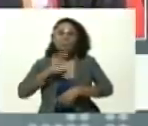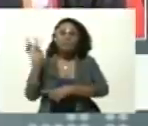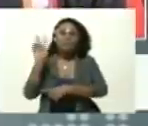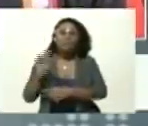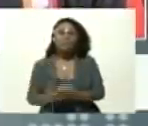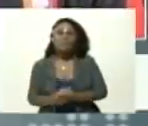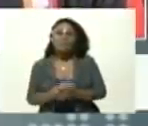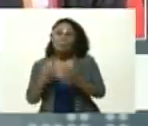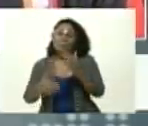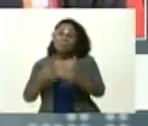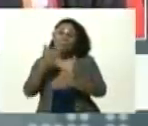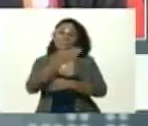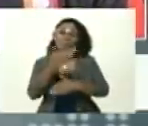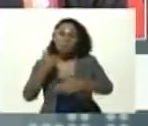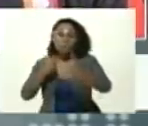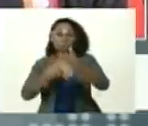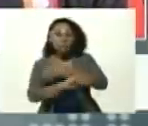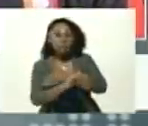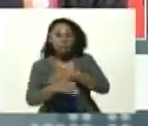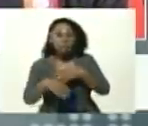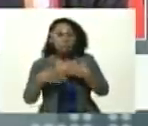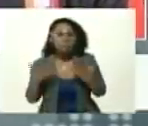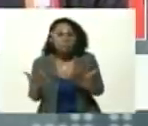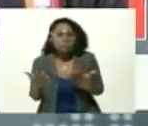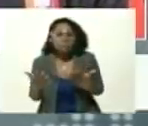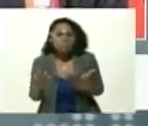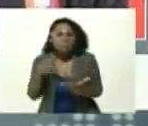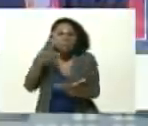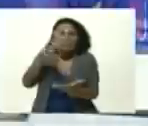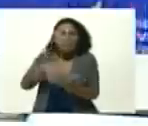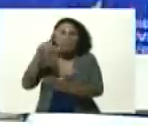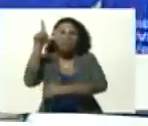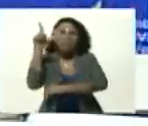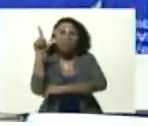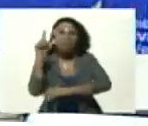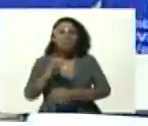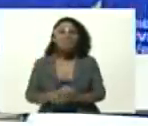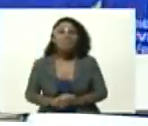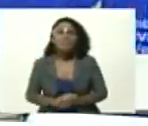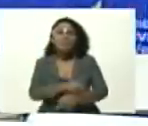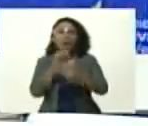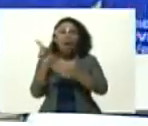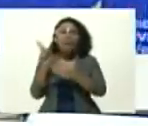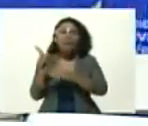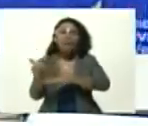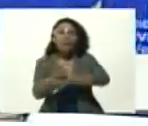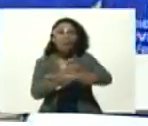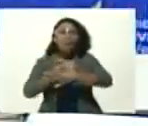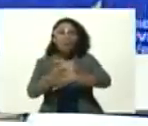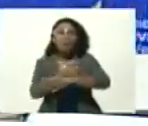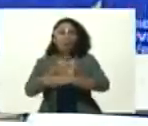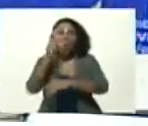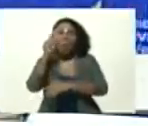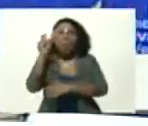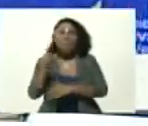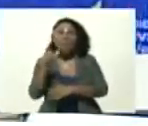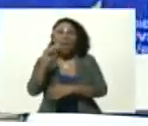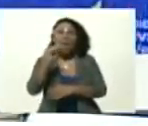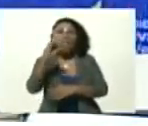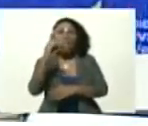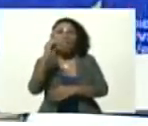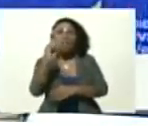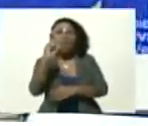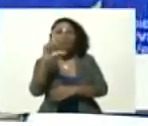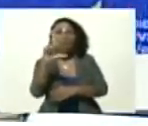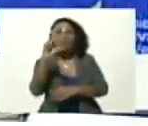Bueno, después vamos a el estado Lara. Allá está el gobernador Adolfo Pereira